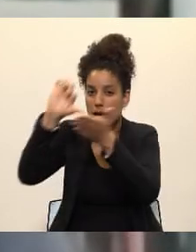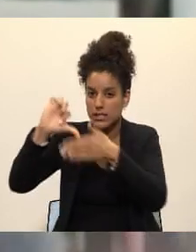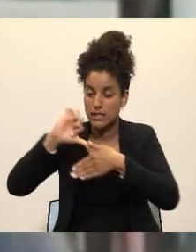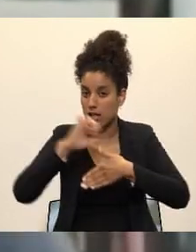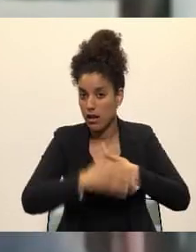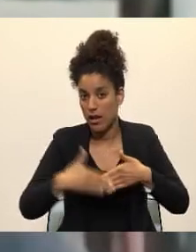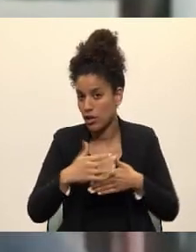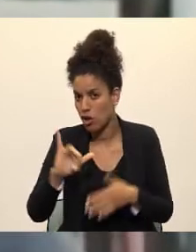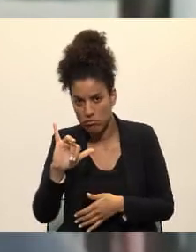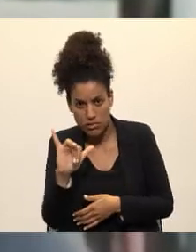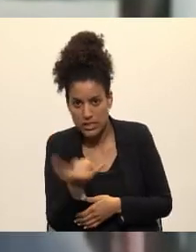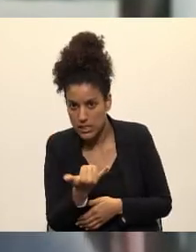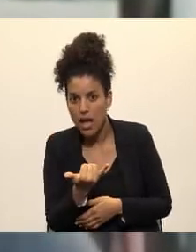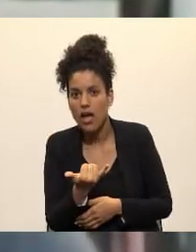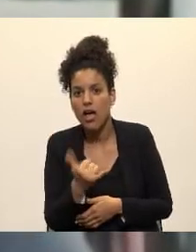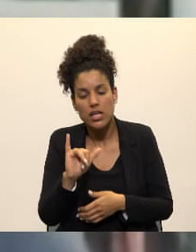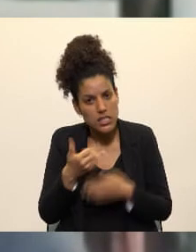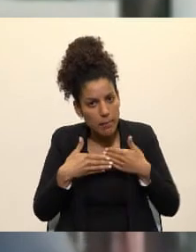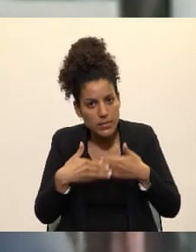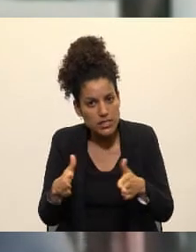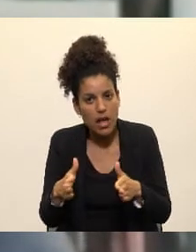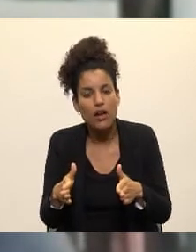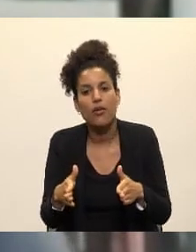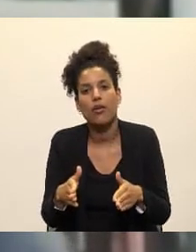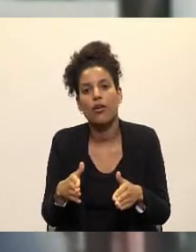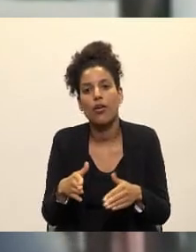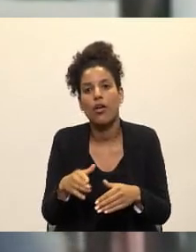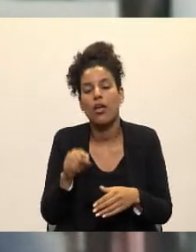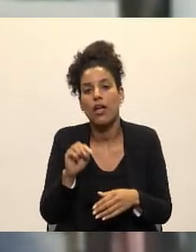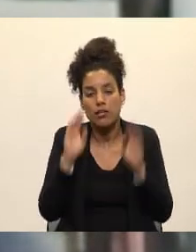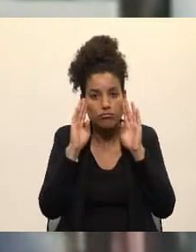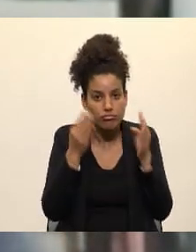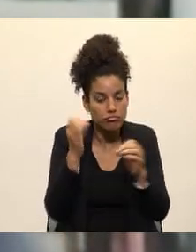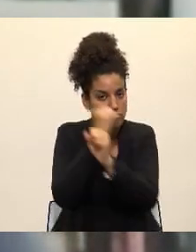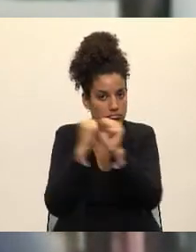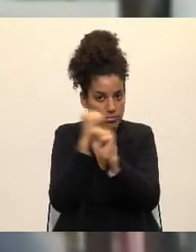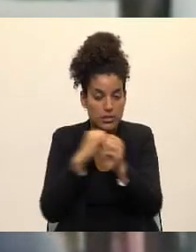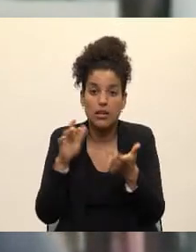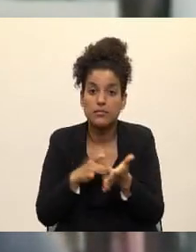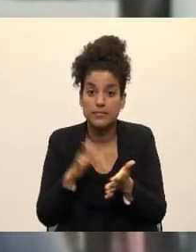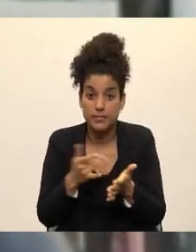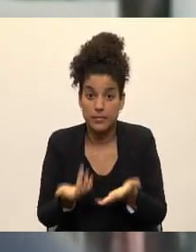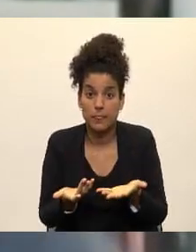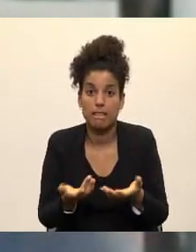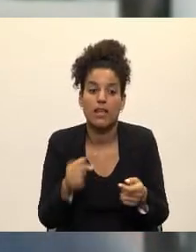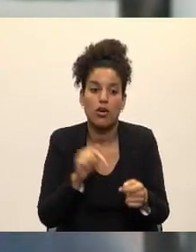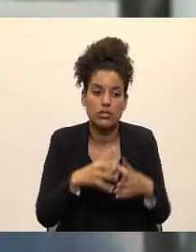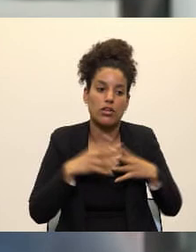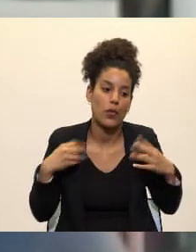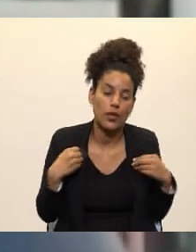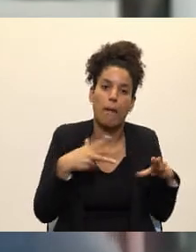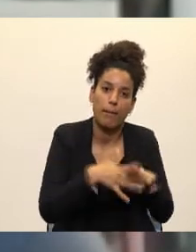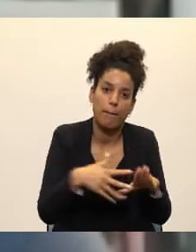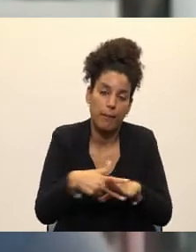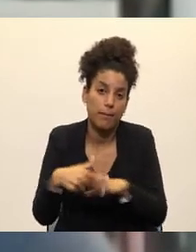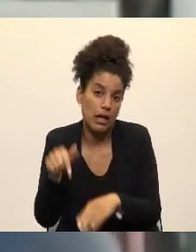están en sintonía, por ejemplo, en relación con las trayectorias escolares interrumpidas o intermitentes, que esto ya